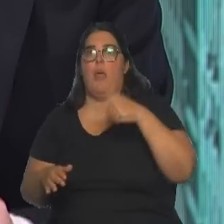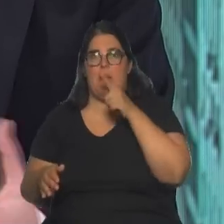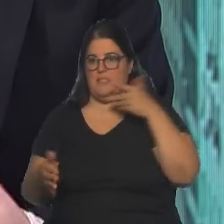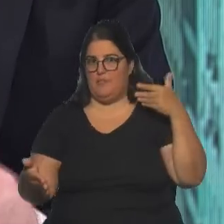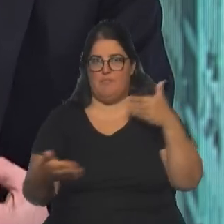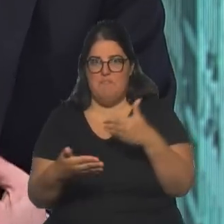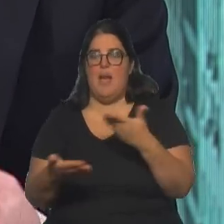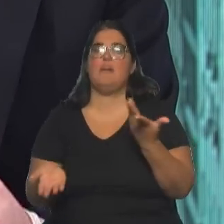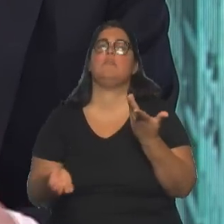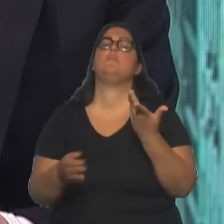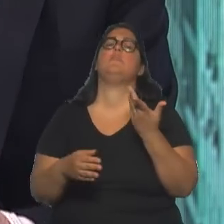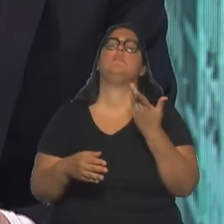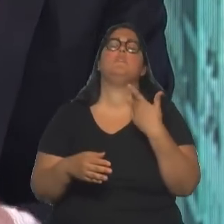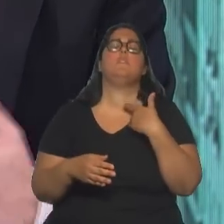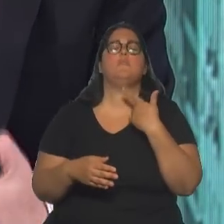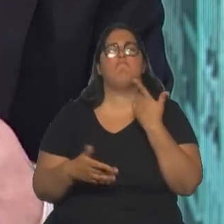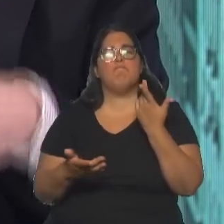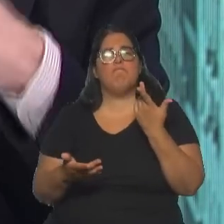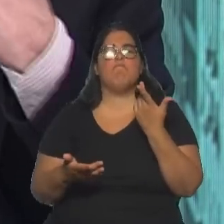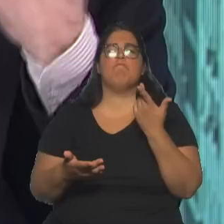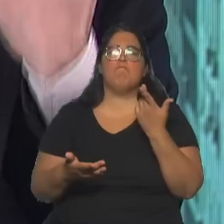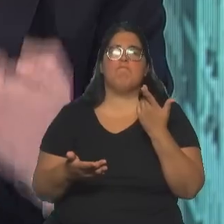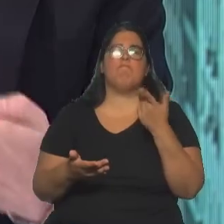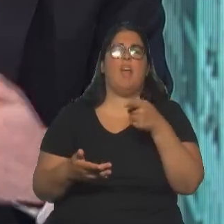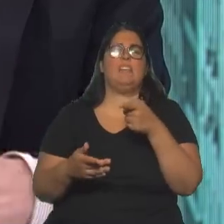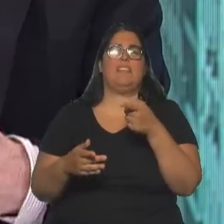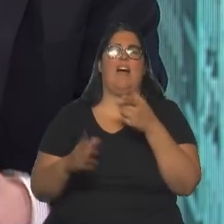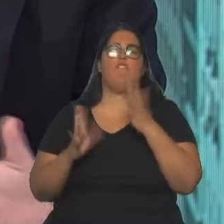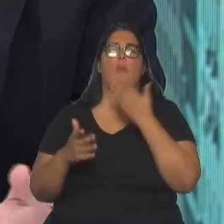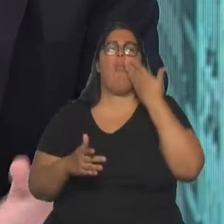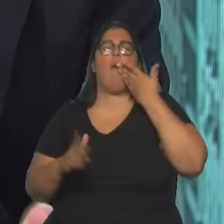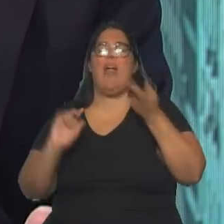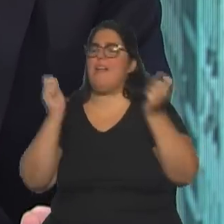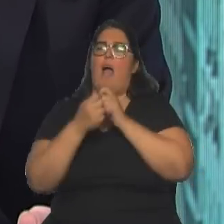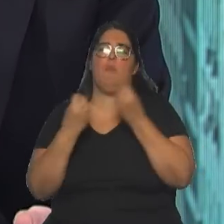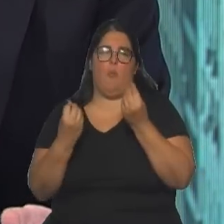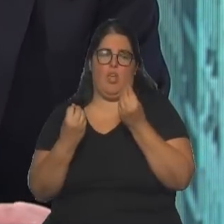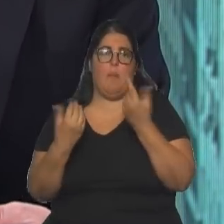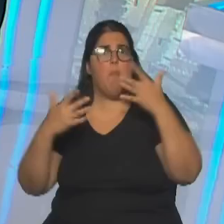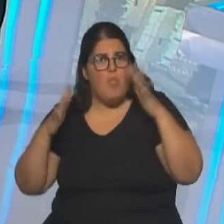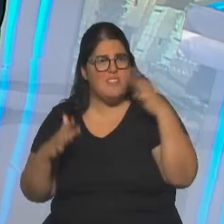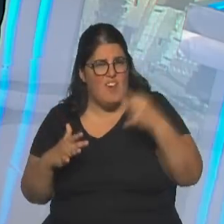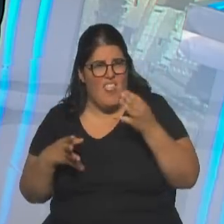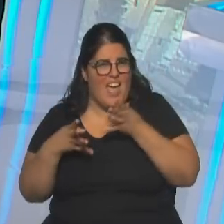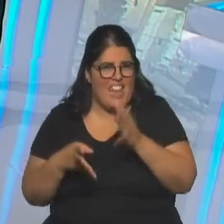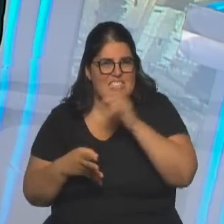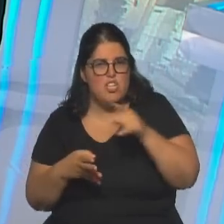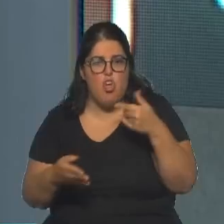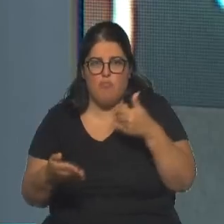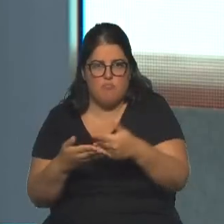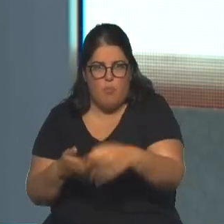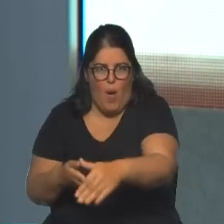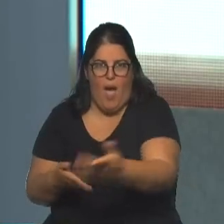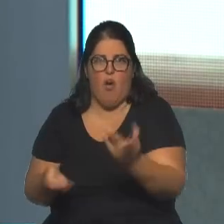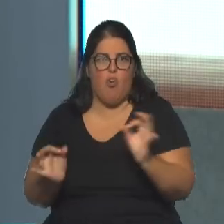qué términos o en qué medida este cambio de retórica se condice con una posibilidad real de un conflicto en el corto plazo? Bueno,